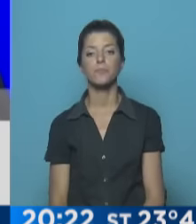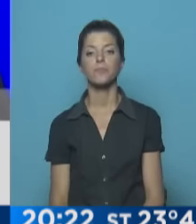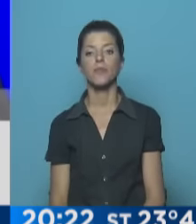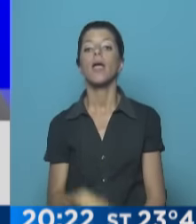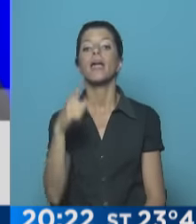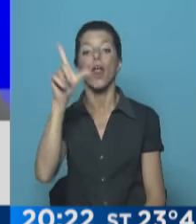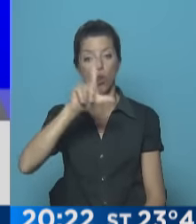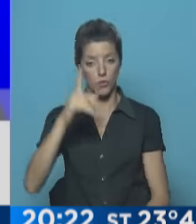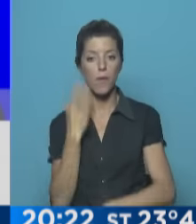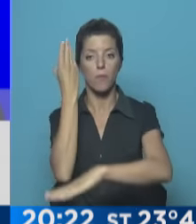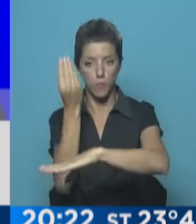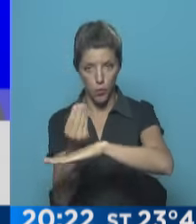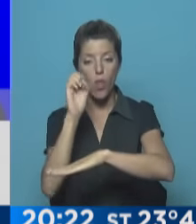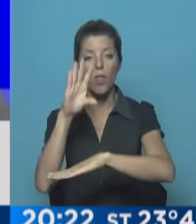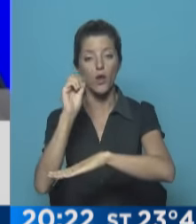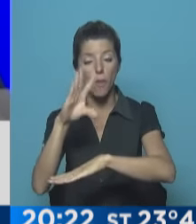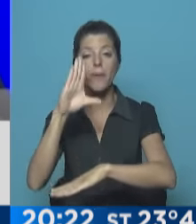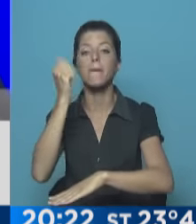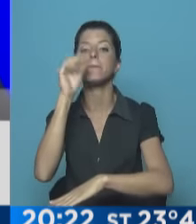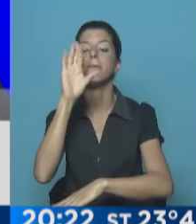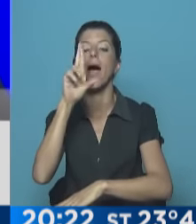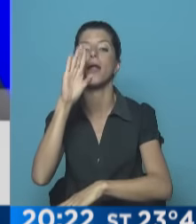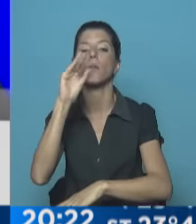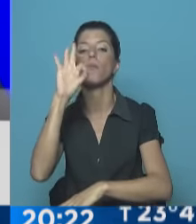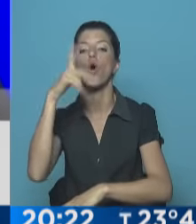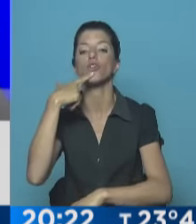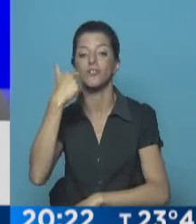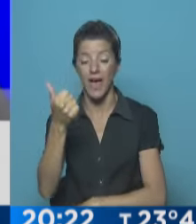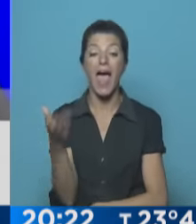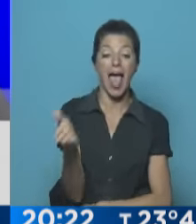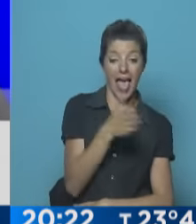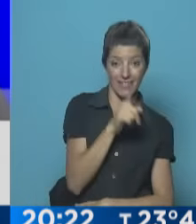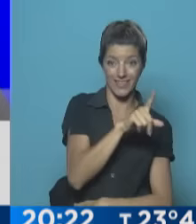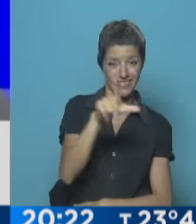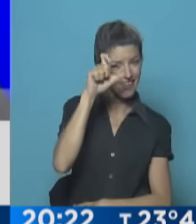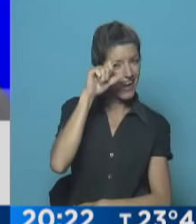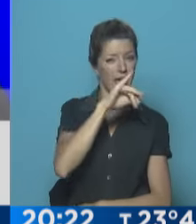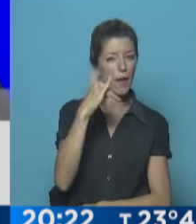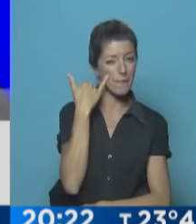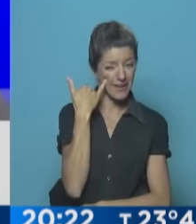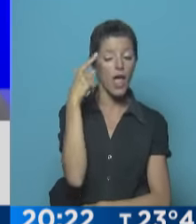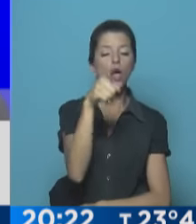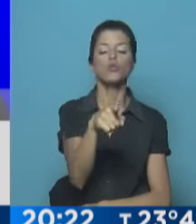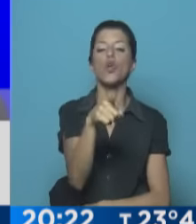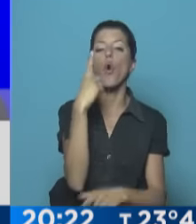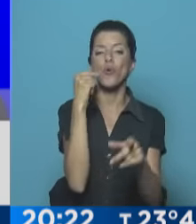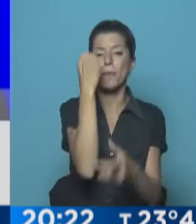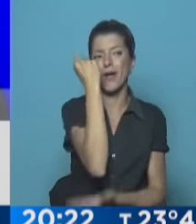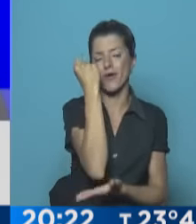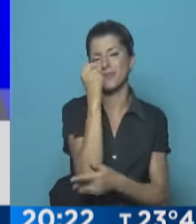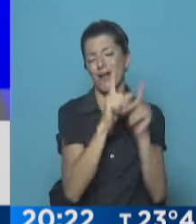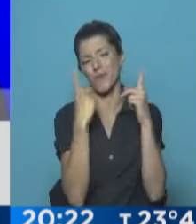el lunes. Se llama Nelson Barbosa, reemplaza a Joaquín Levy, un economista muy criticado por